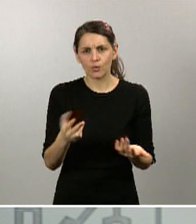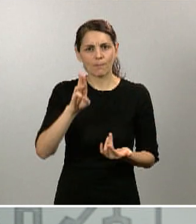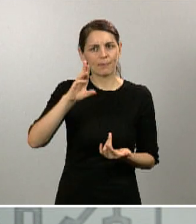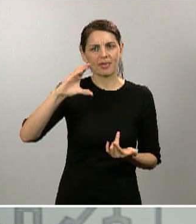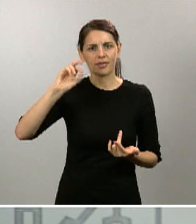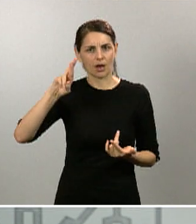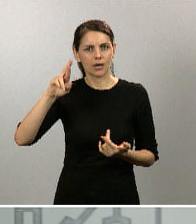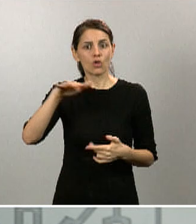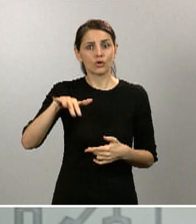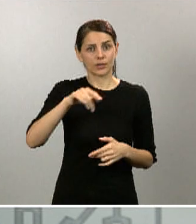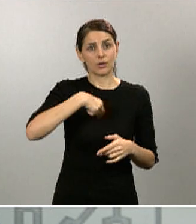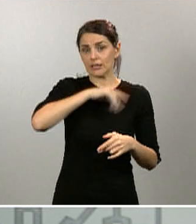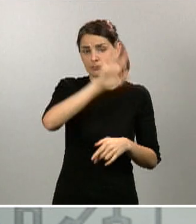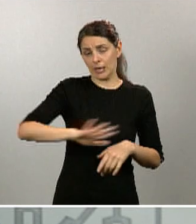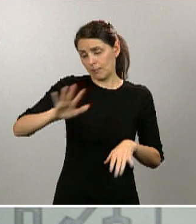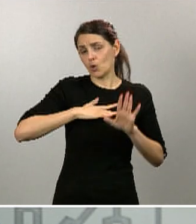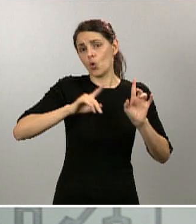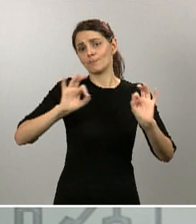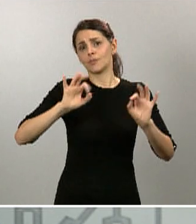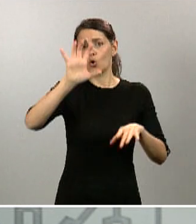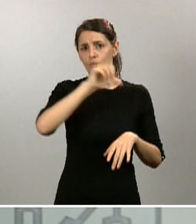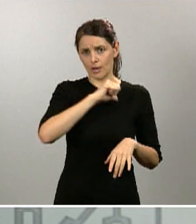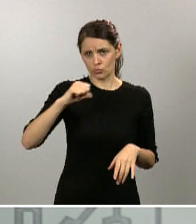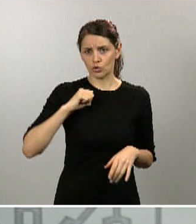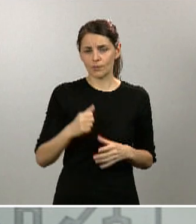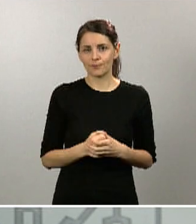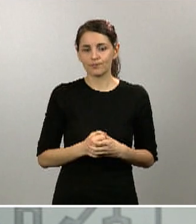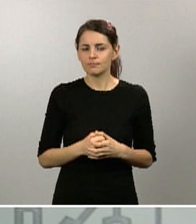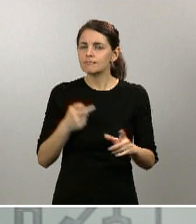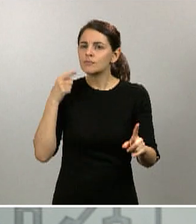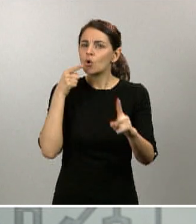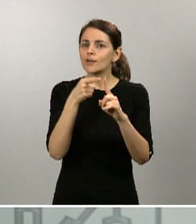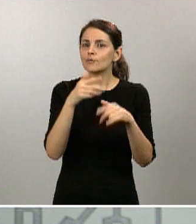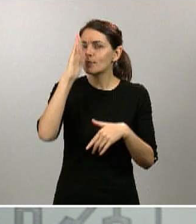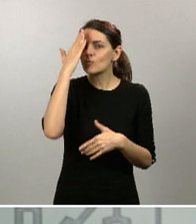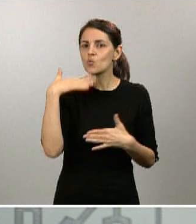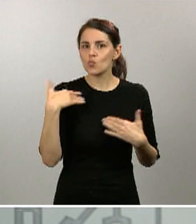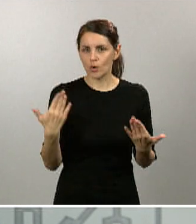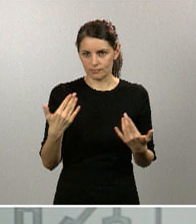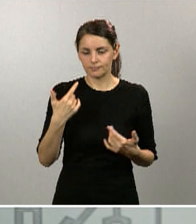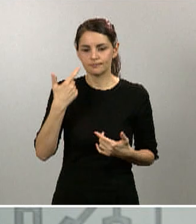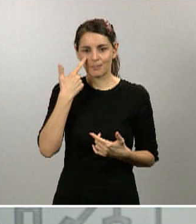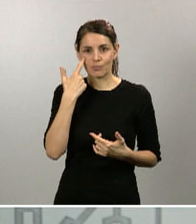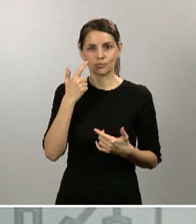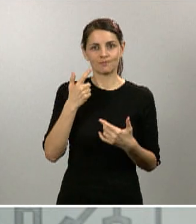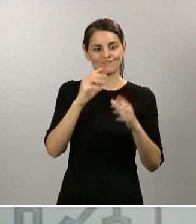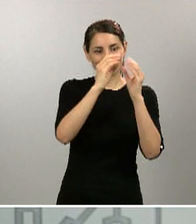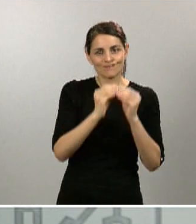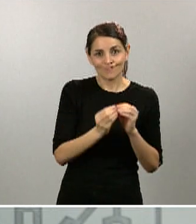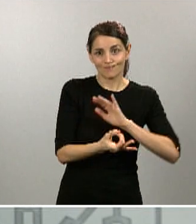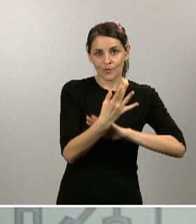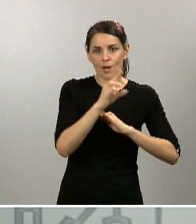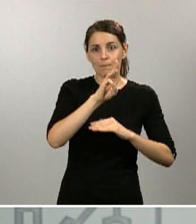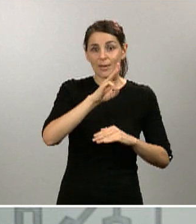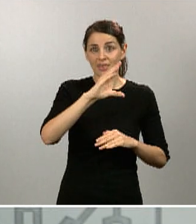en España. El objetivo fundamental es garantizar que en una situación en la que el desarrollo de las PCRs, que es una de las piezas clave